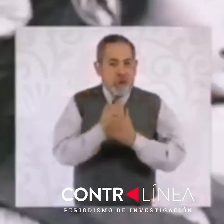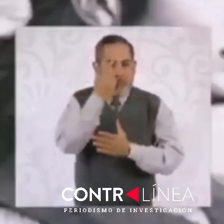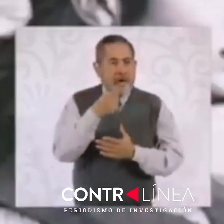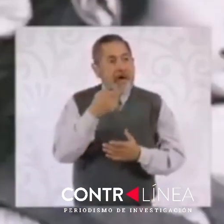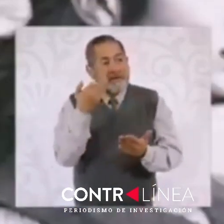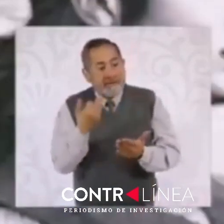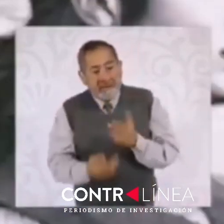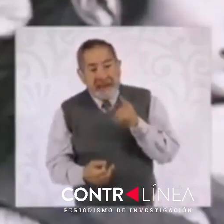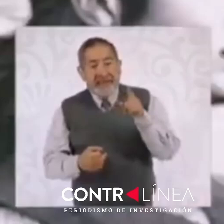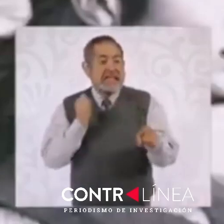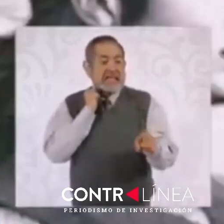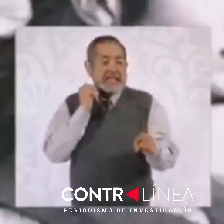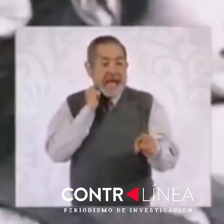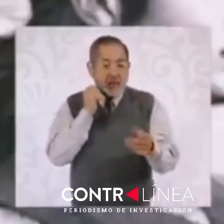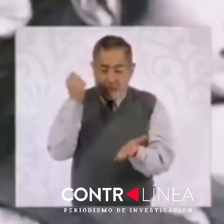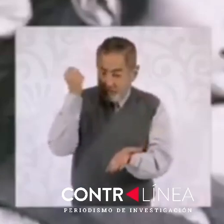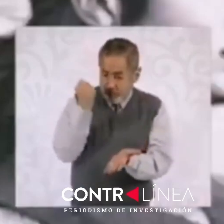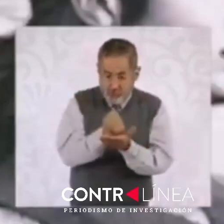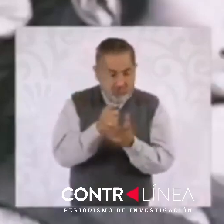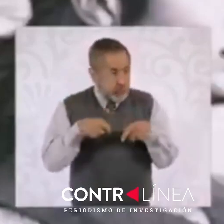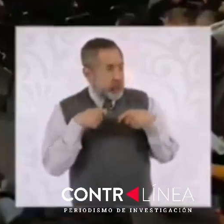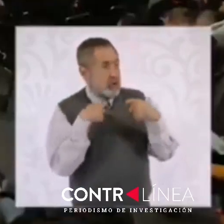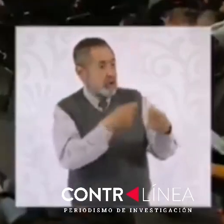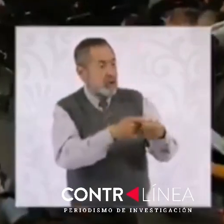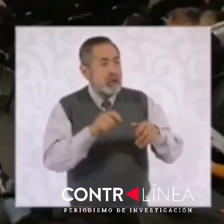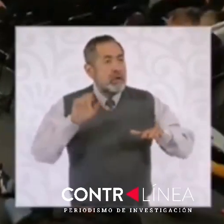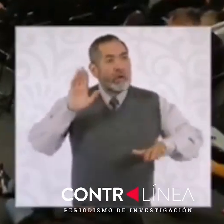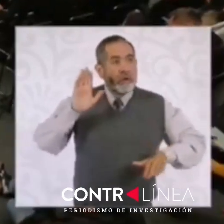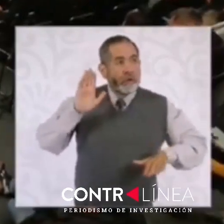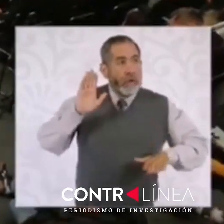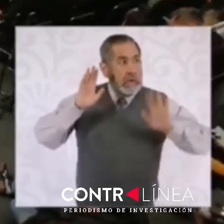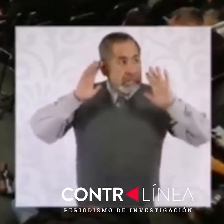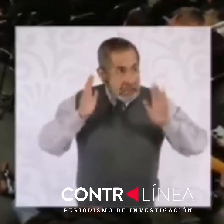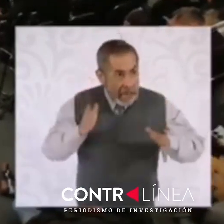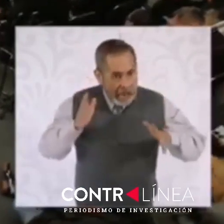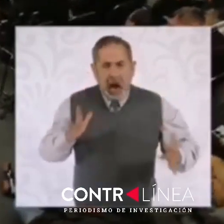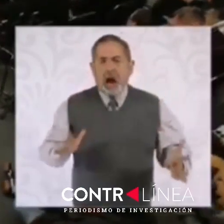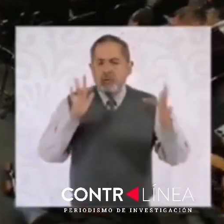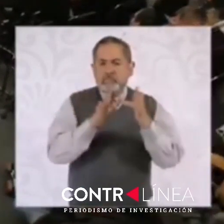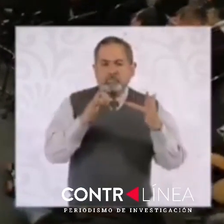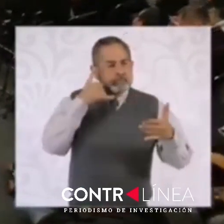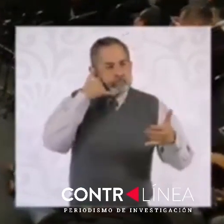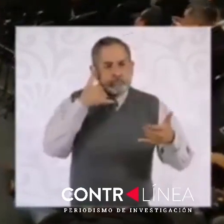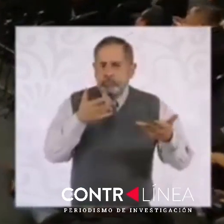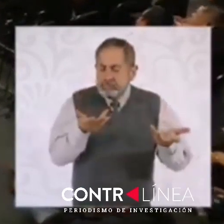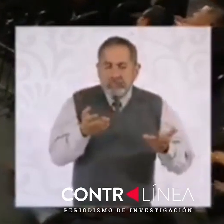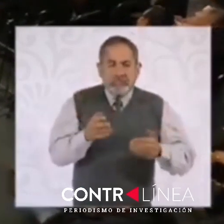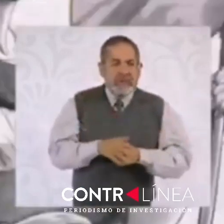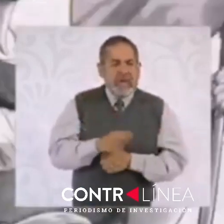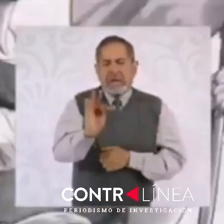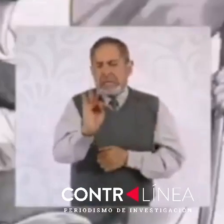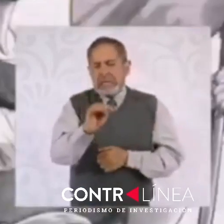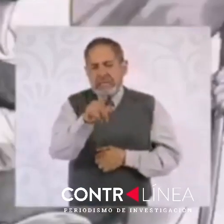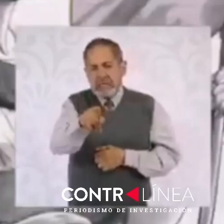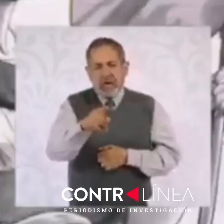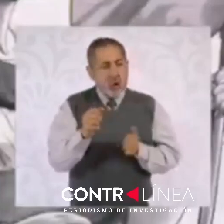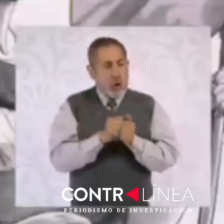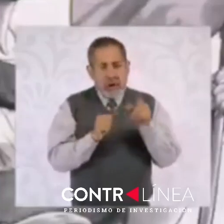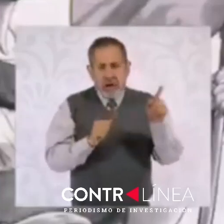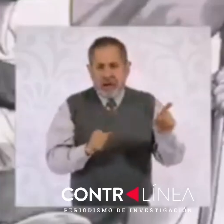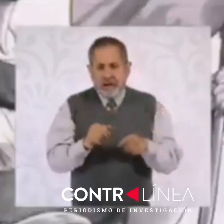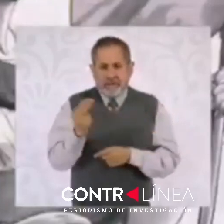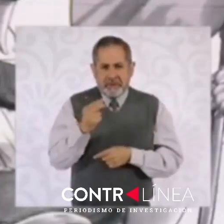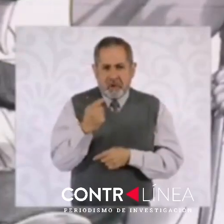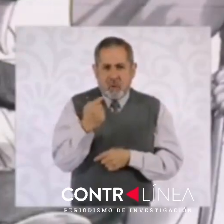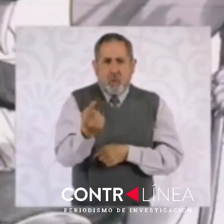lo ratifiquen para poder tener una reunión con un gobierno extranjero. Entonces probablemente estás hablando de que la reunión con él tendría que